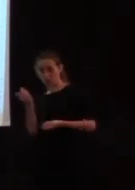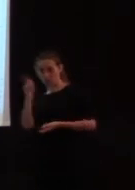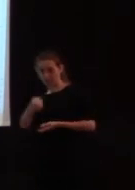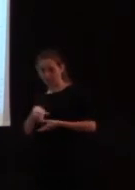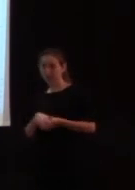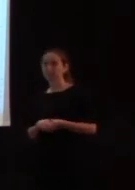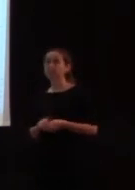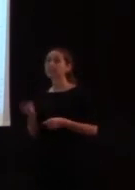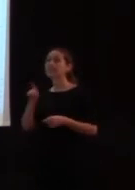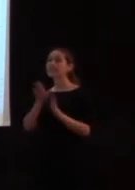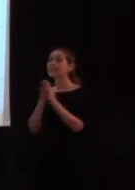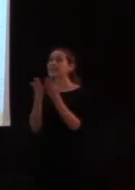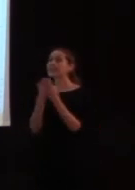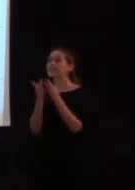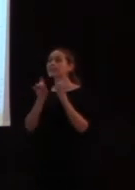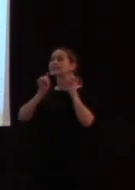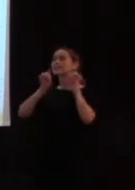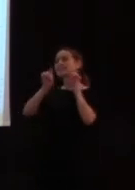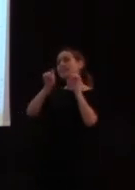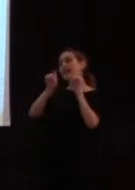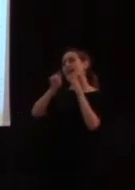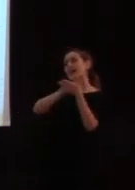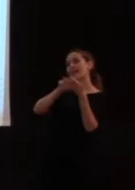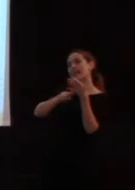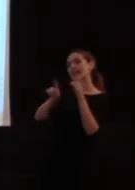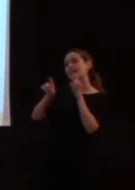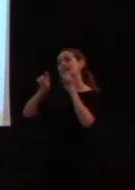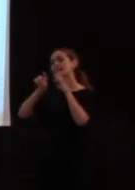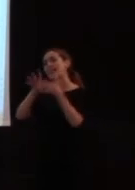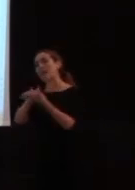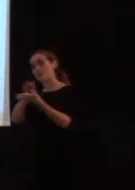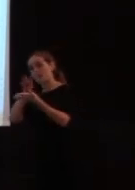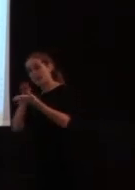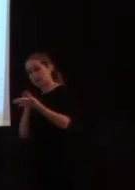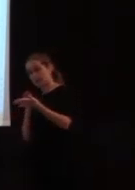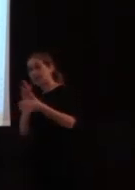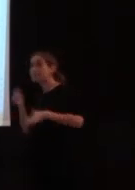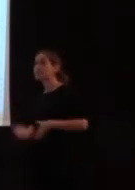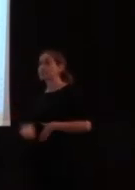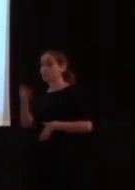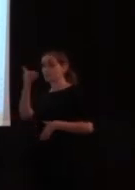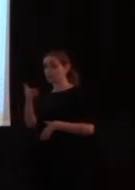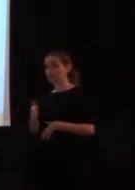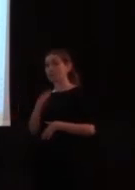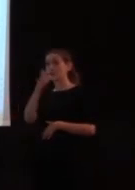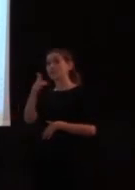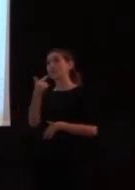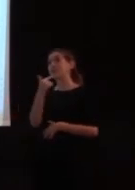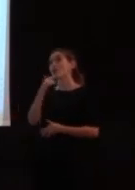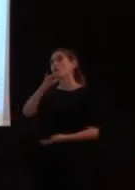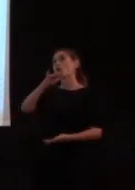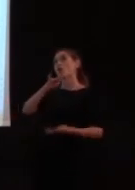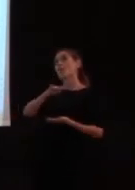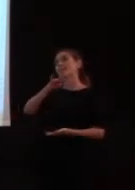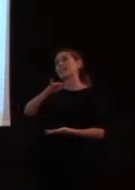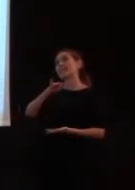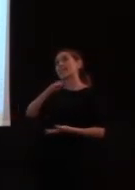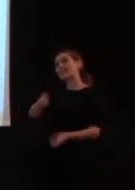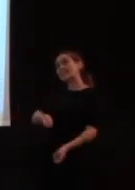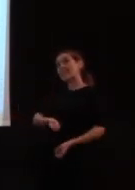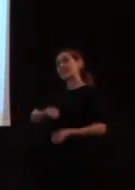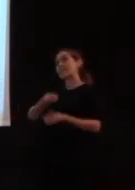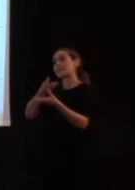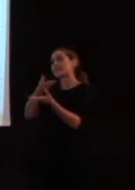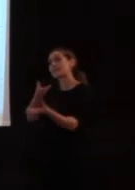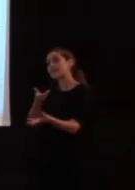libro, enseñar a leer, enseñar a comprender. Yo lo encuentro muy importante, porque claro, cuando vamos a competencias expresivas, tenemos que